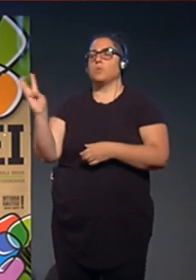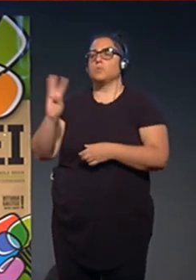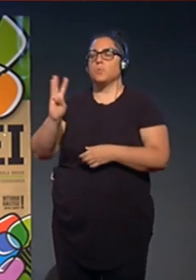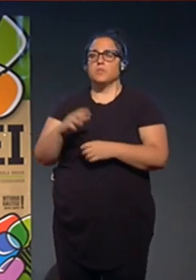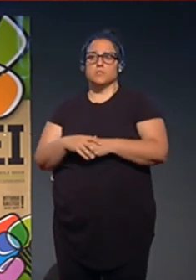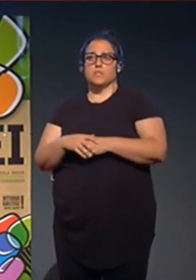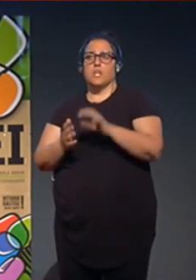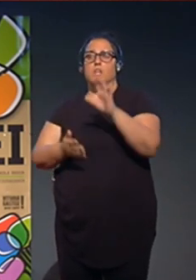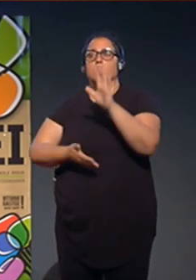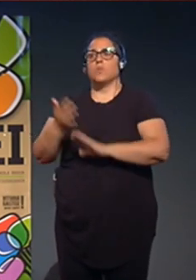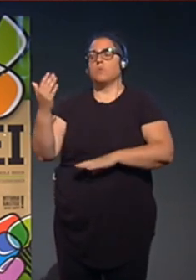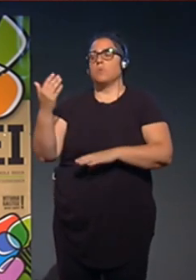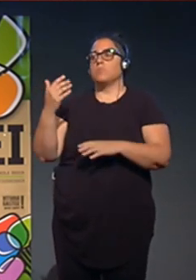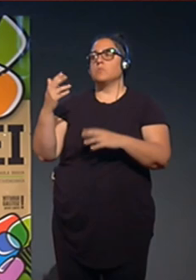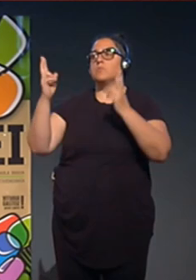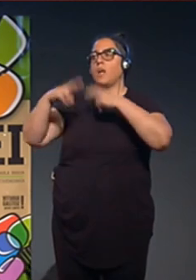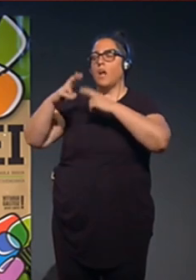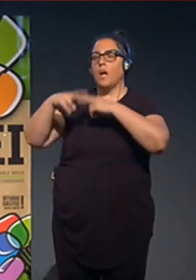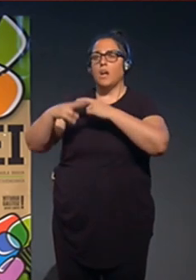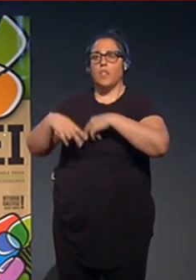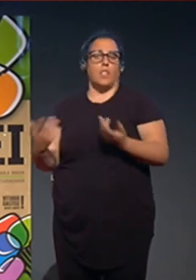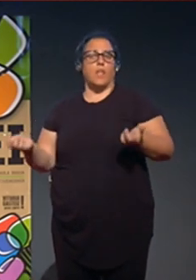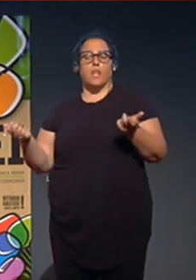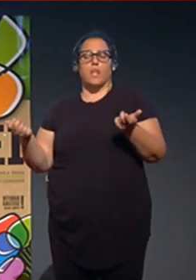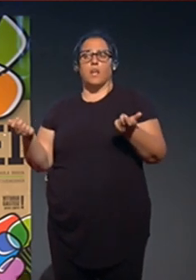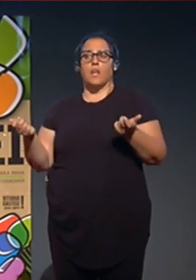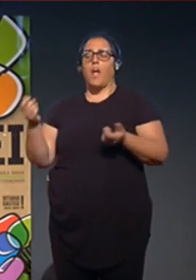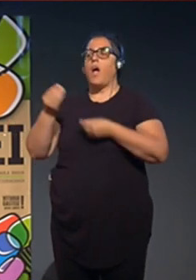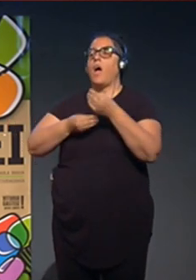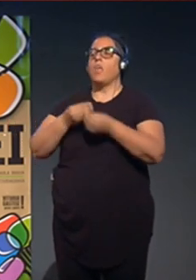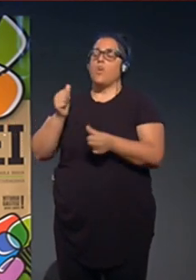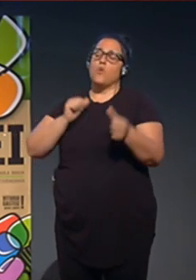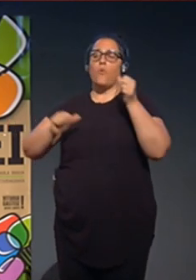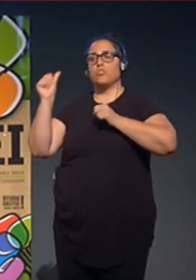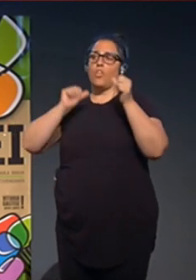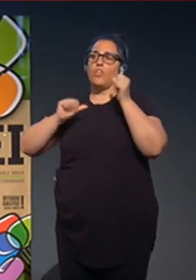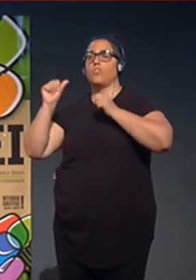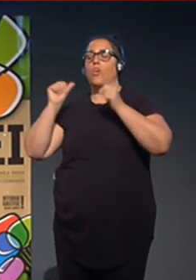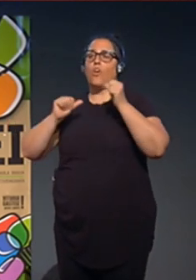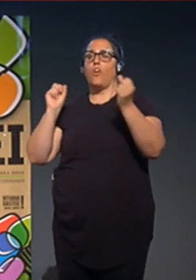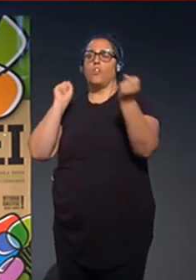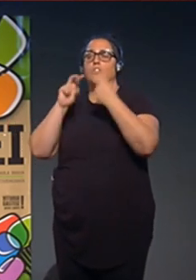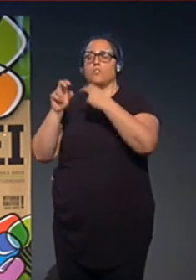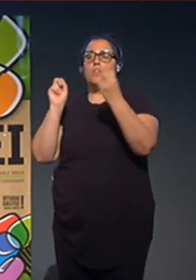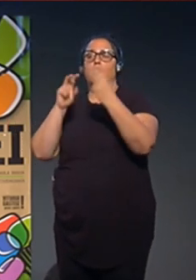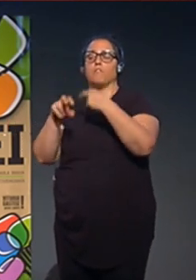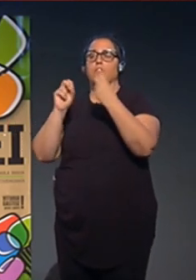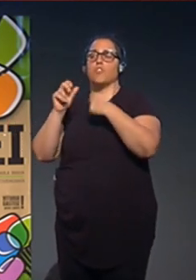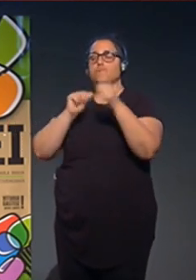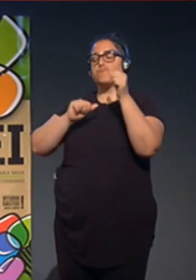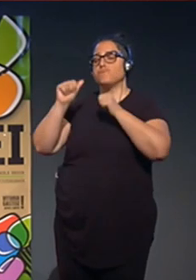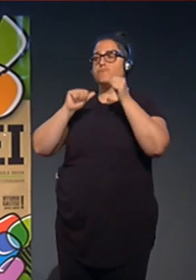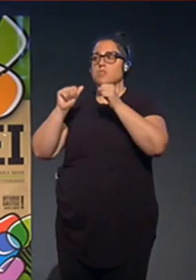hubiéramos ido a la carretera a interrumpir el hubiéramos hecho una un botellón hubiéramos interrumpido el tráfico y pasan dos o